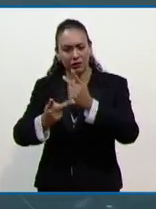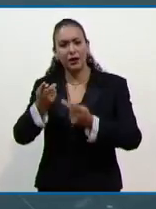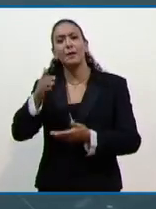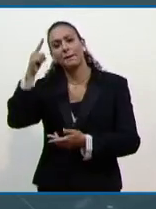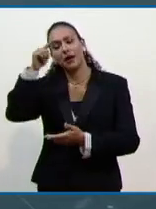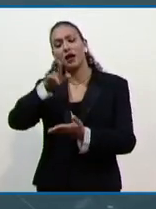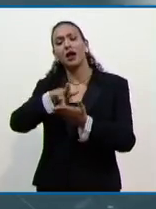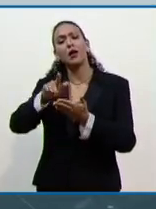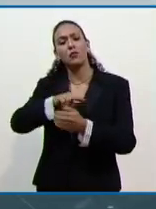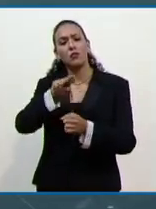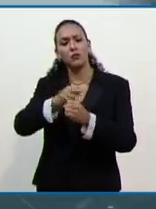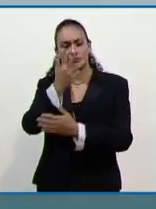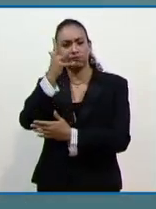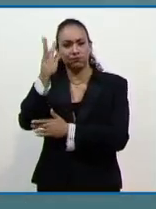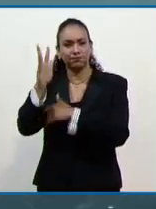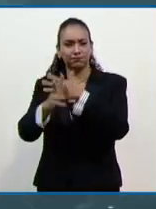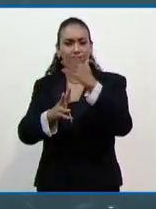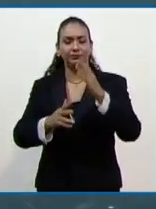aseguran especialistas.